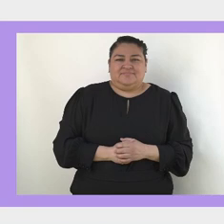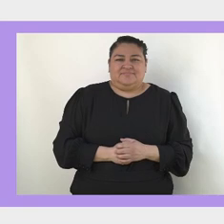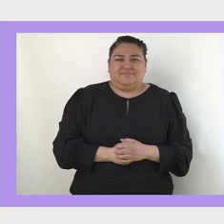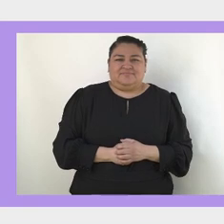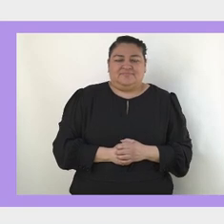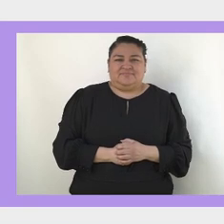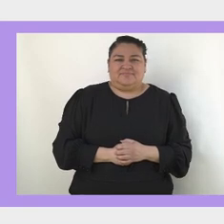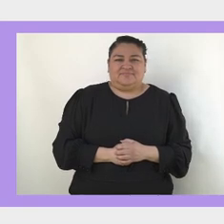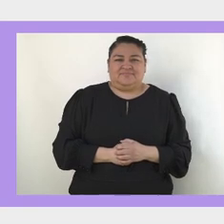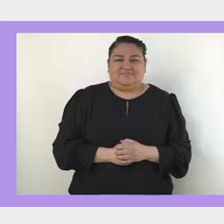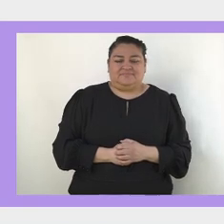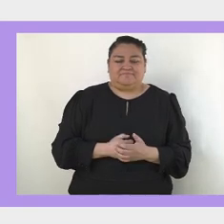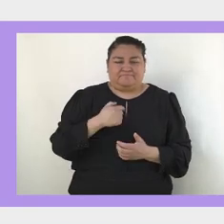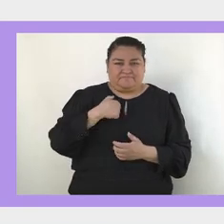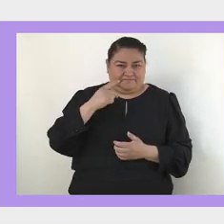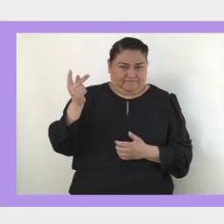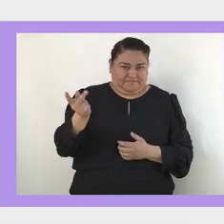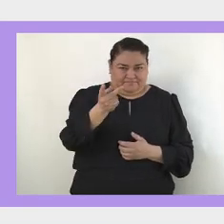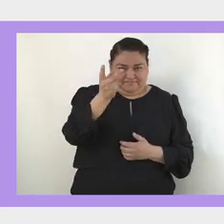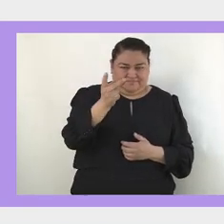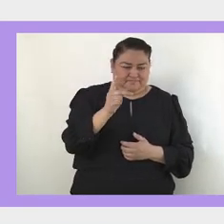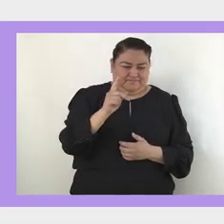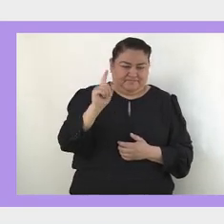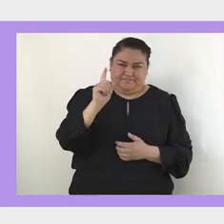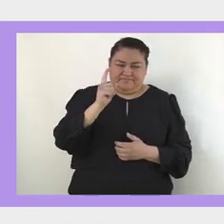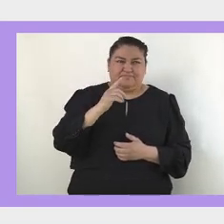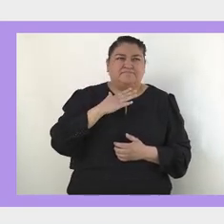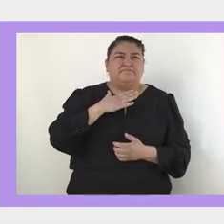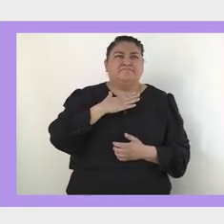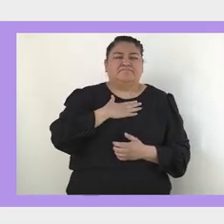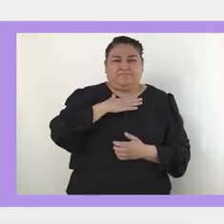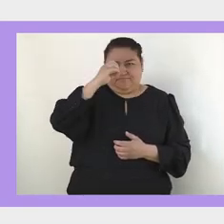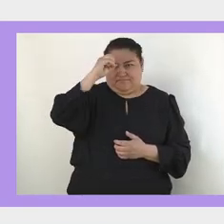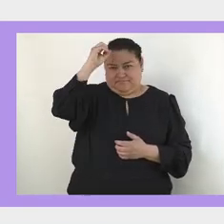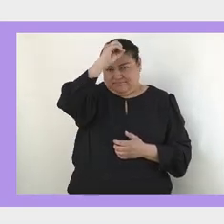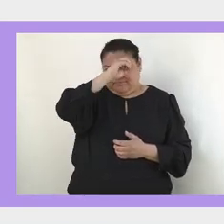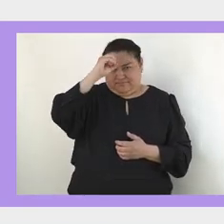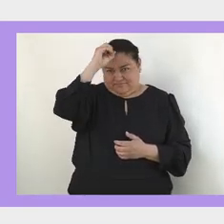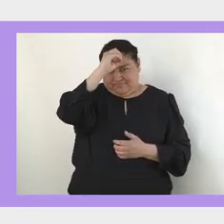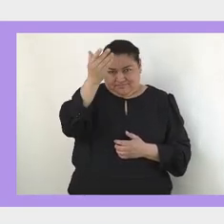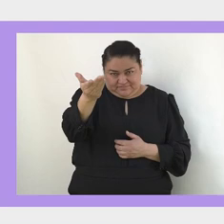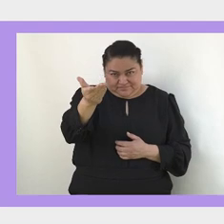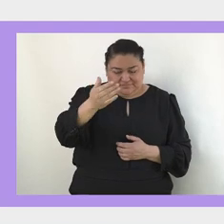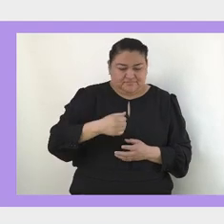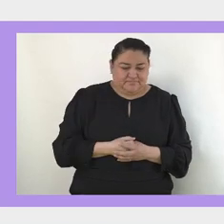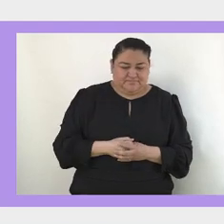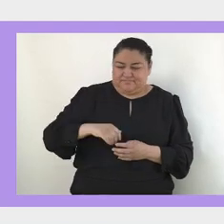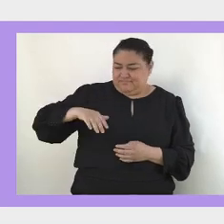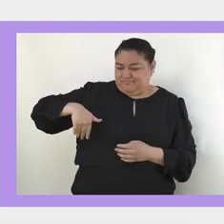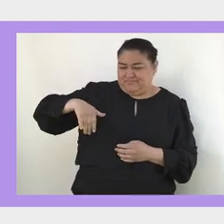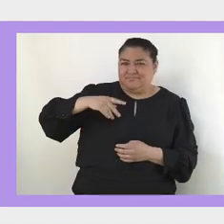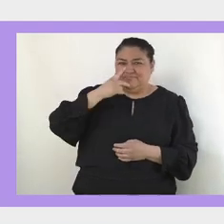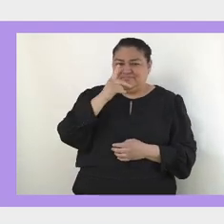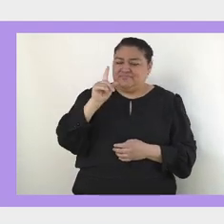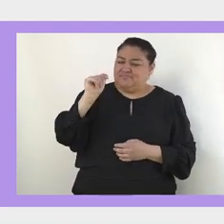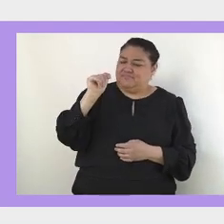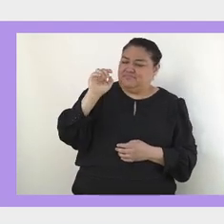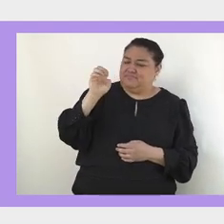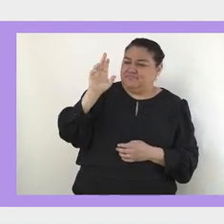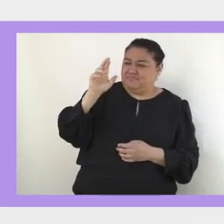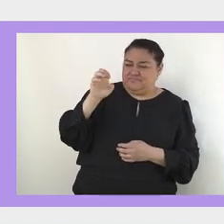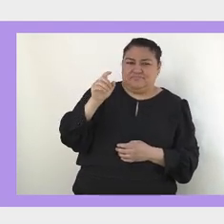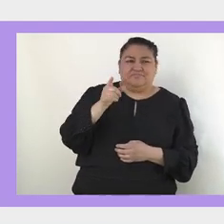Bueno más que una pregunta también es un comentario para ti como lo dijo Tere como lo dijo Fer